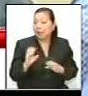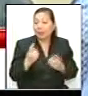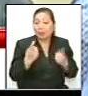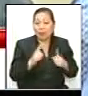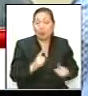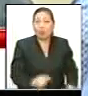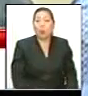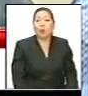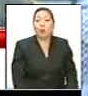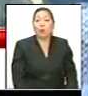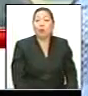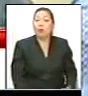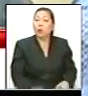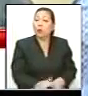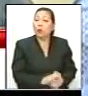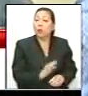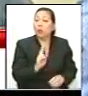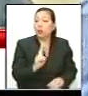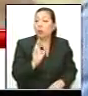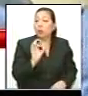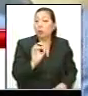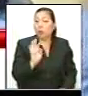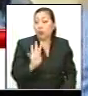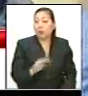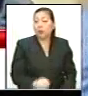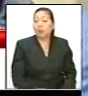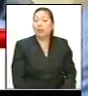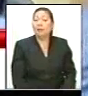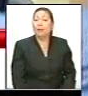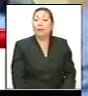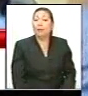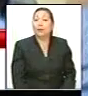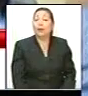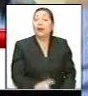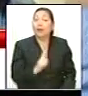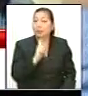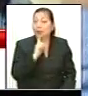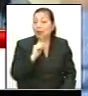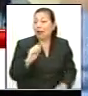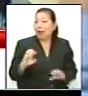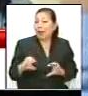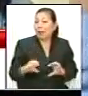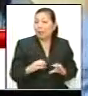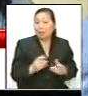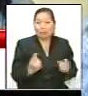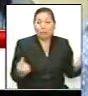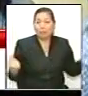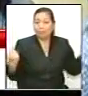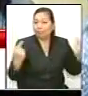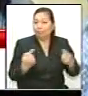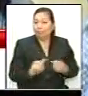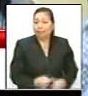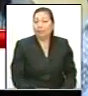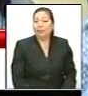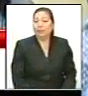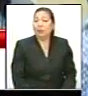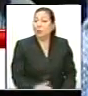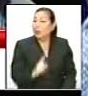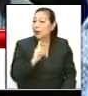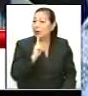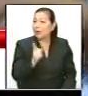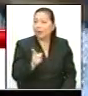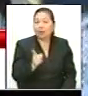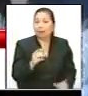acuerdo a un coeficiente de 2.4. O sea, estaban haciendo todo lo contrario. No estaban